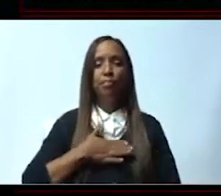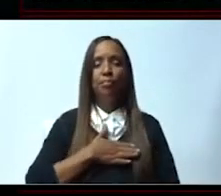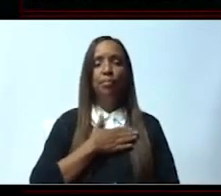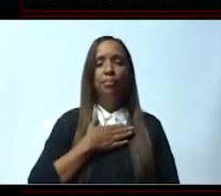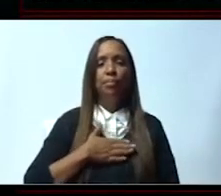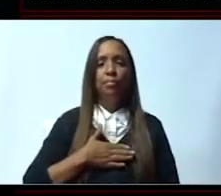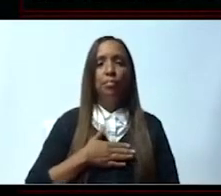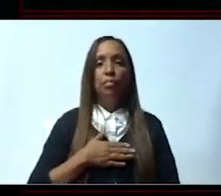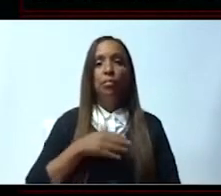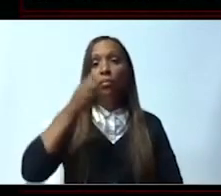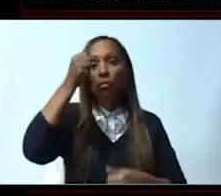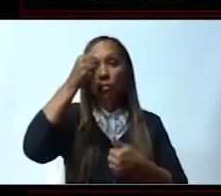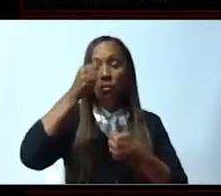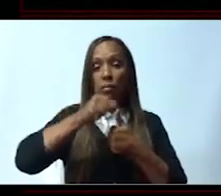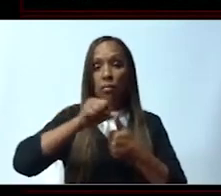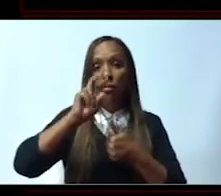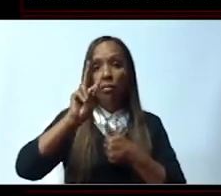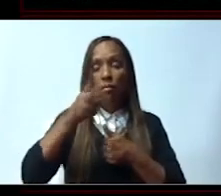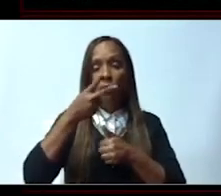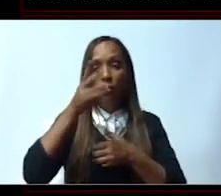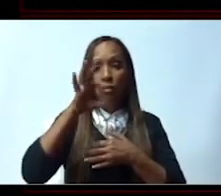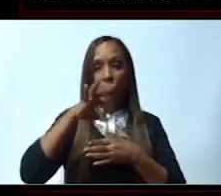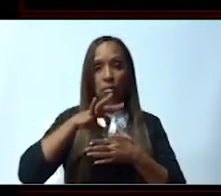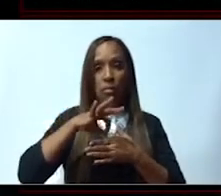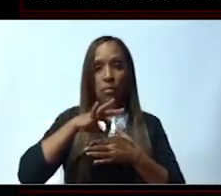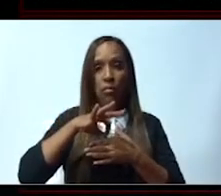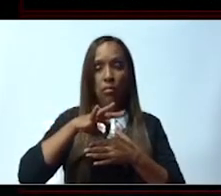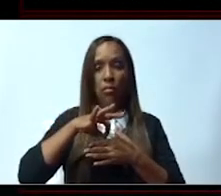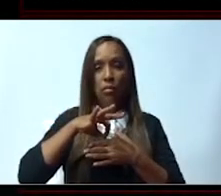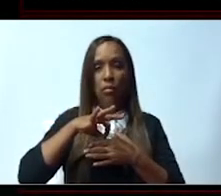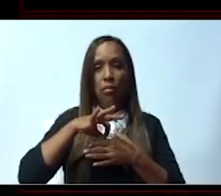Recuerden, segunda votación. ¿Eh?